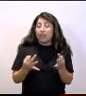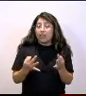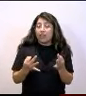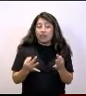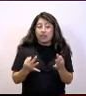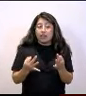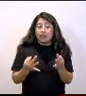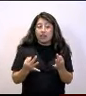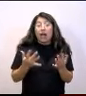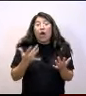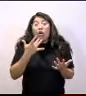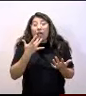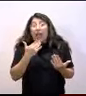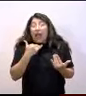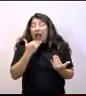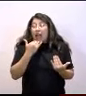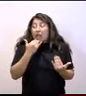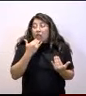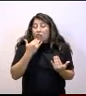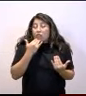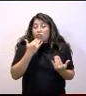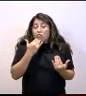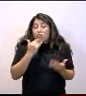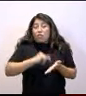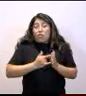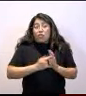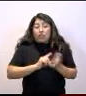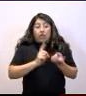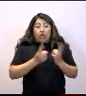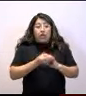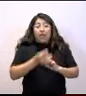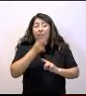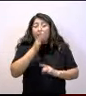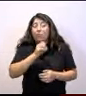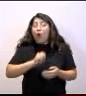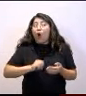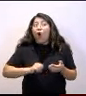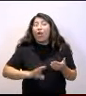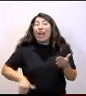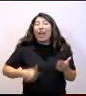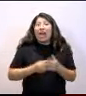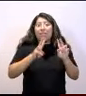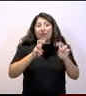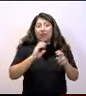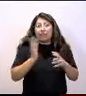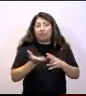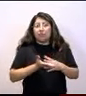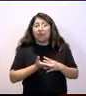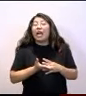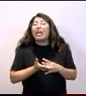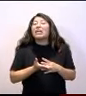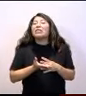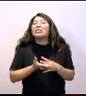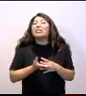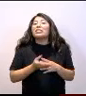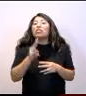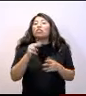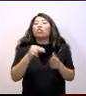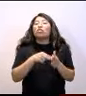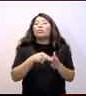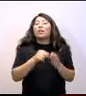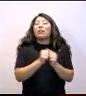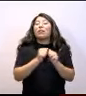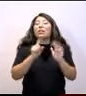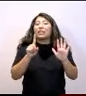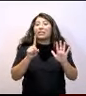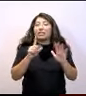cambie mucho este proyecto en la fase de enmiendas parciales, que en 2026 en La Rioja tampoco se va a